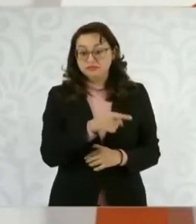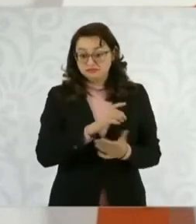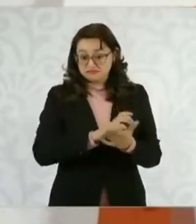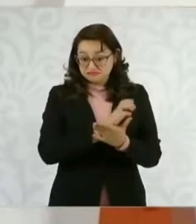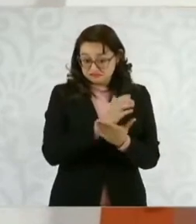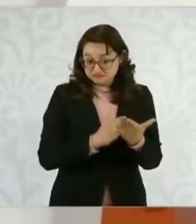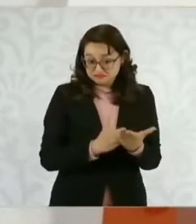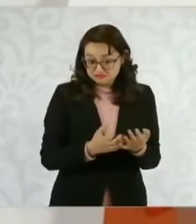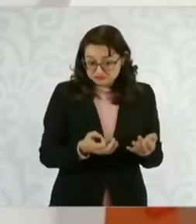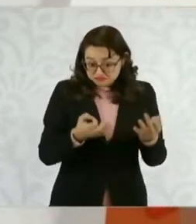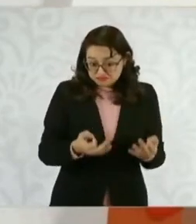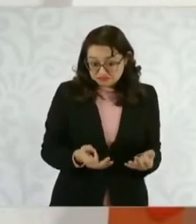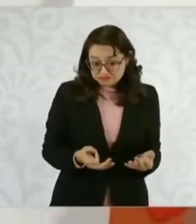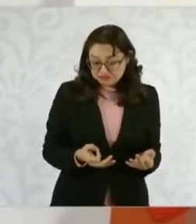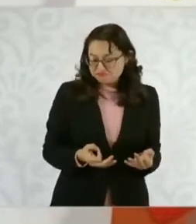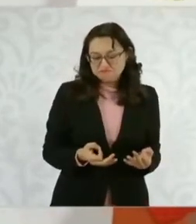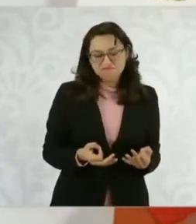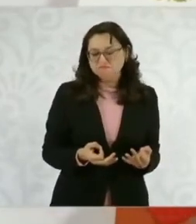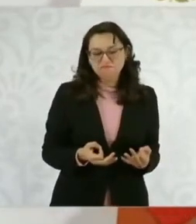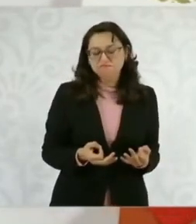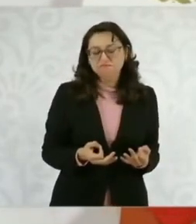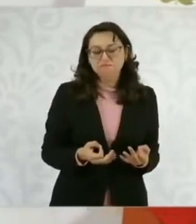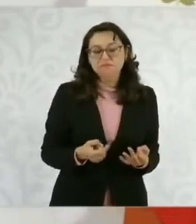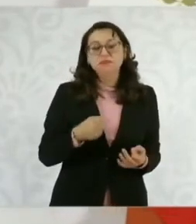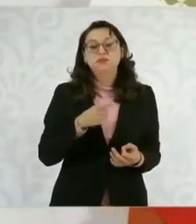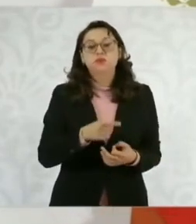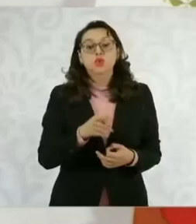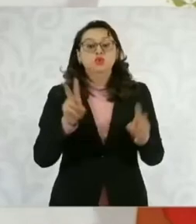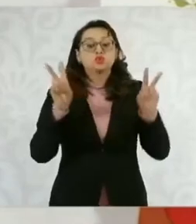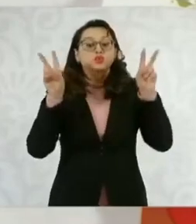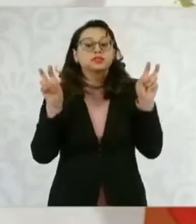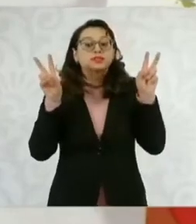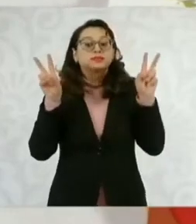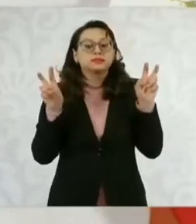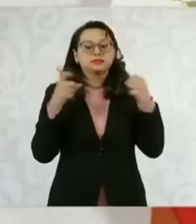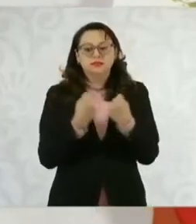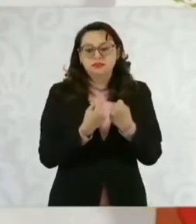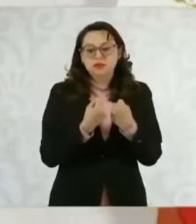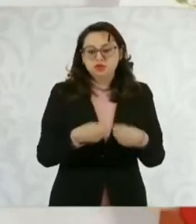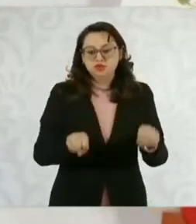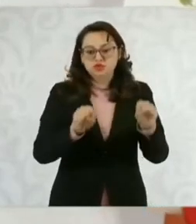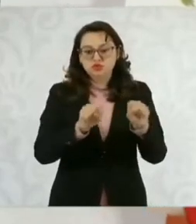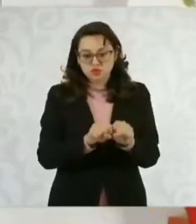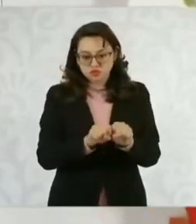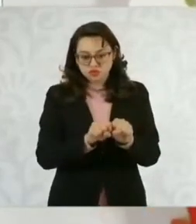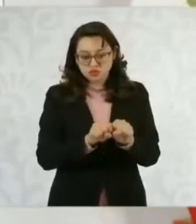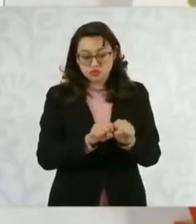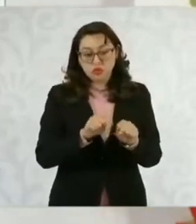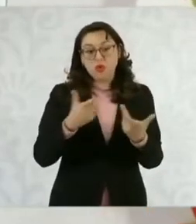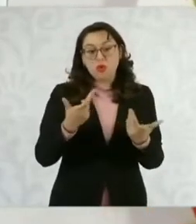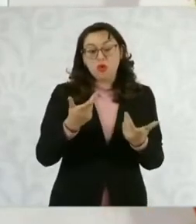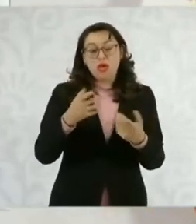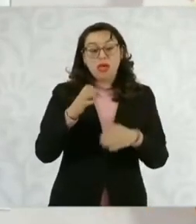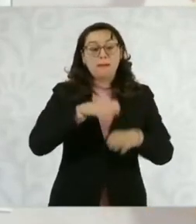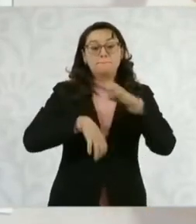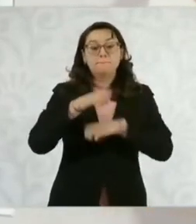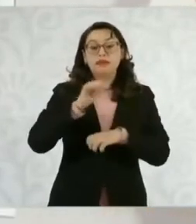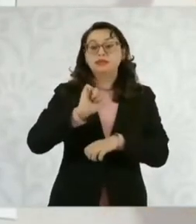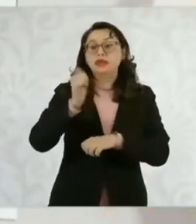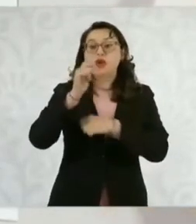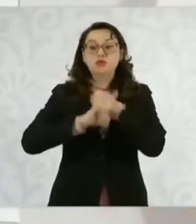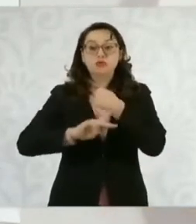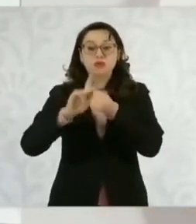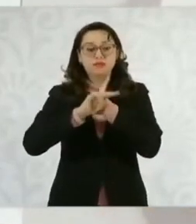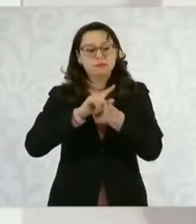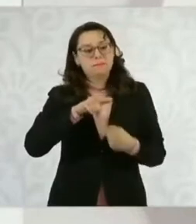socios de una empresa transnacional, que por cierto saca la mayor parte de sus ganancias fuera